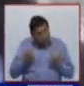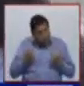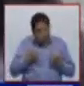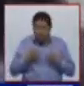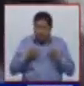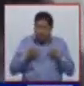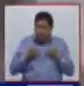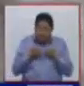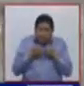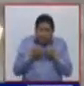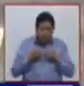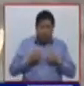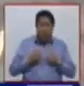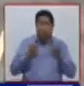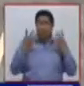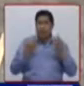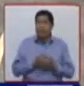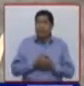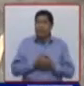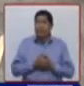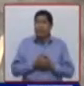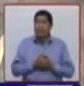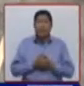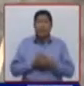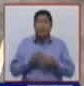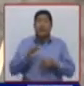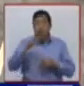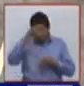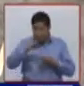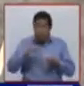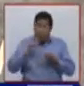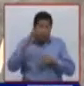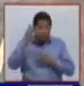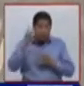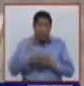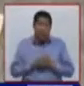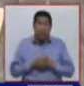de golpe. ¿De qué edades son sus niños que se han enfermado?